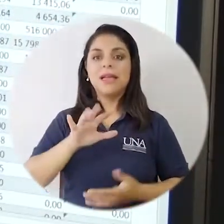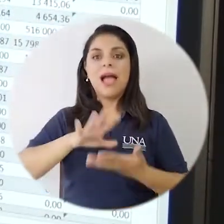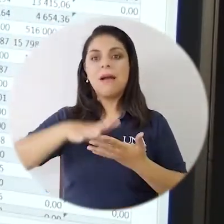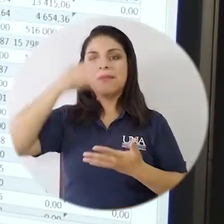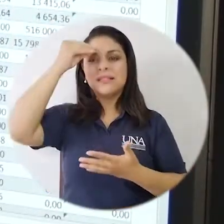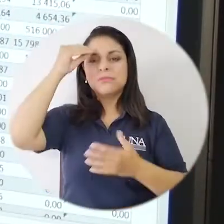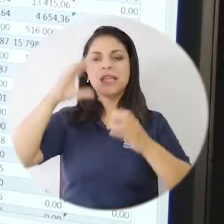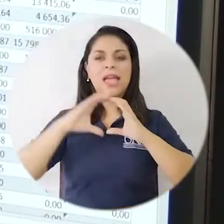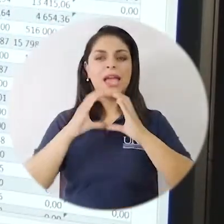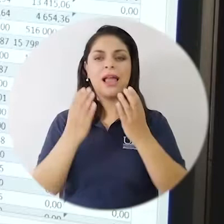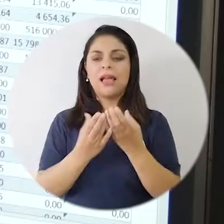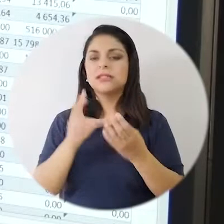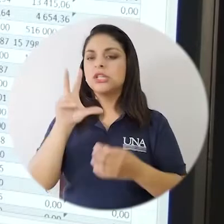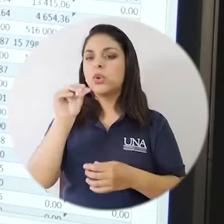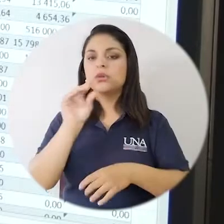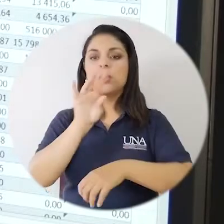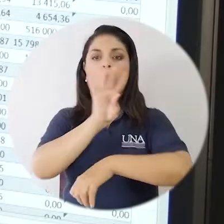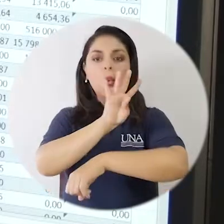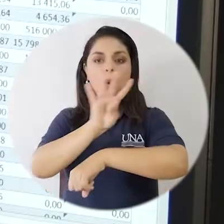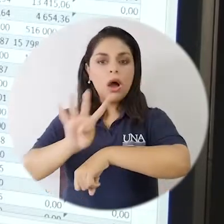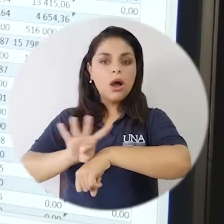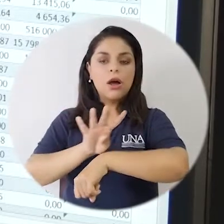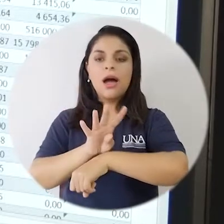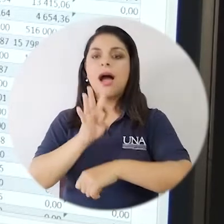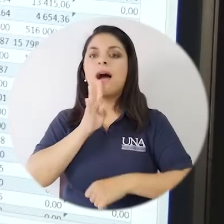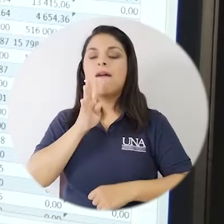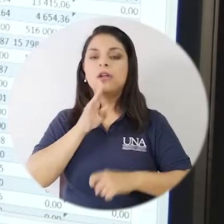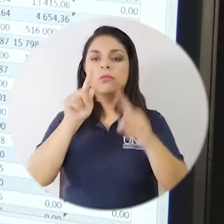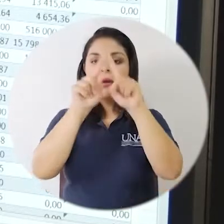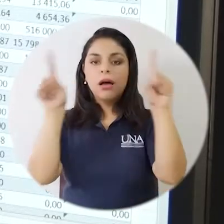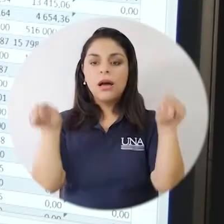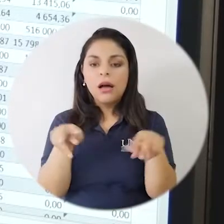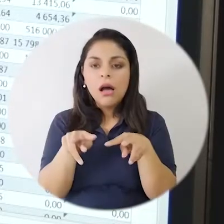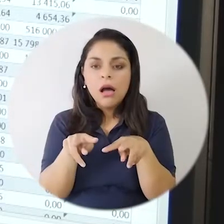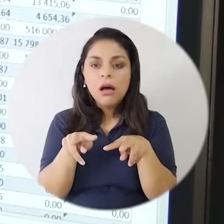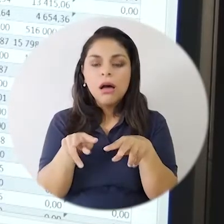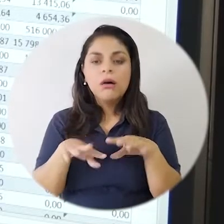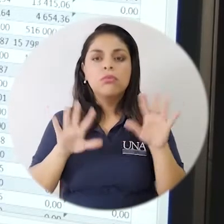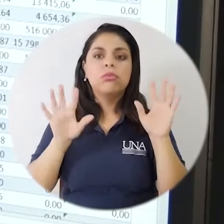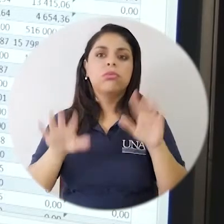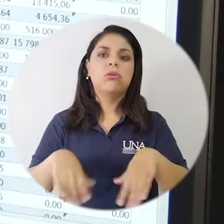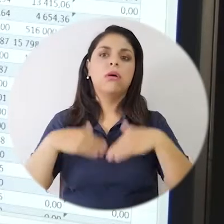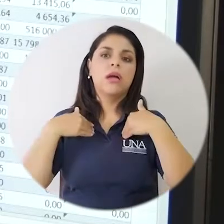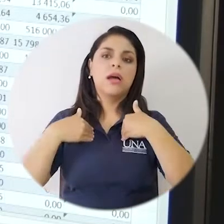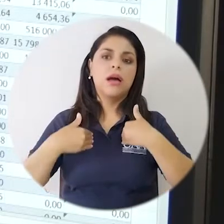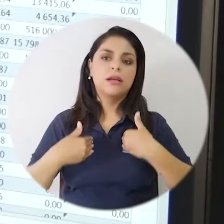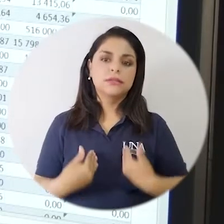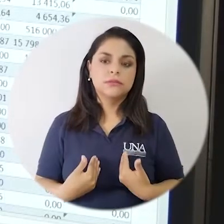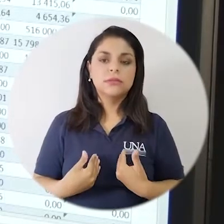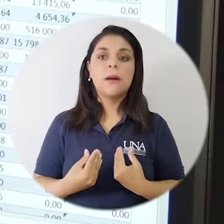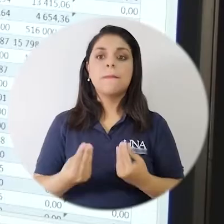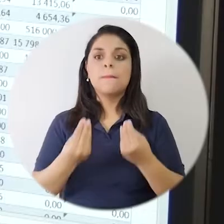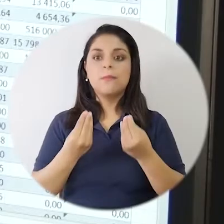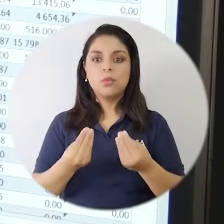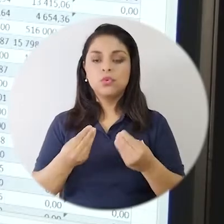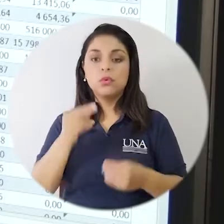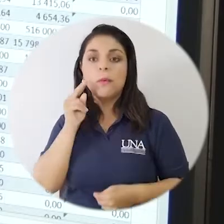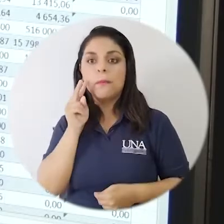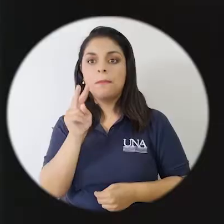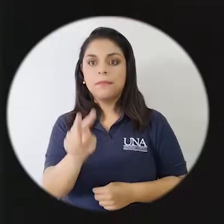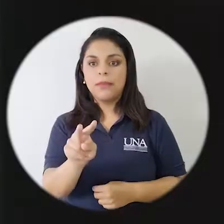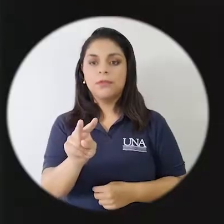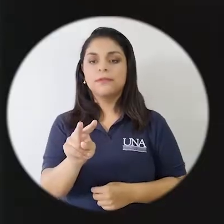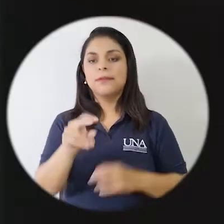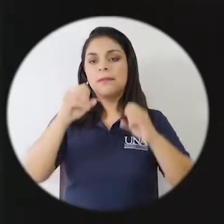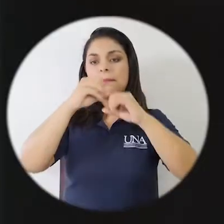clase no es pasar 4 horas hablando de una pantalla, porque eso cansa. O sea, si le cansa a uno estar viendo, imagínese también